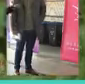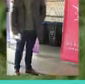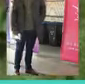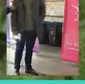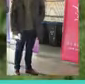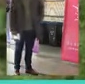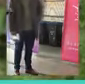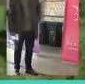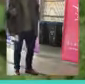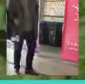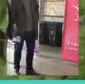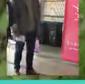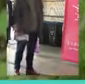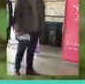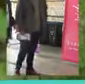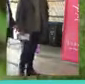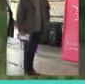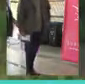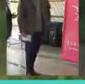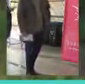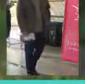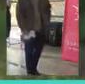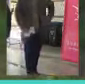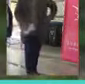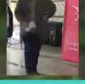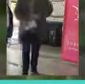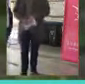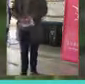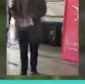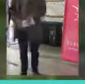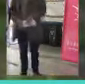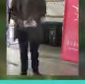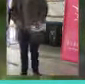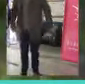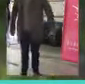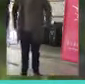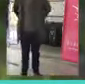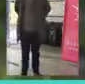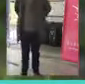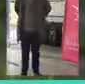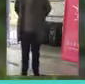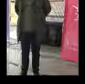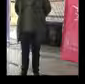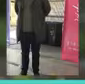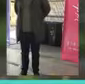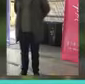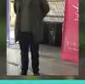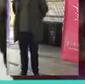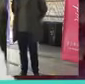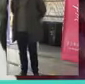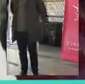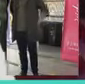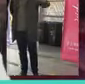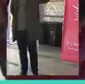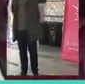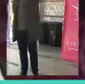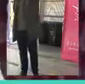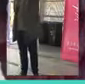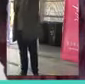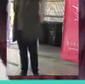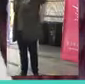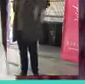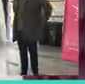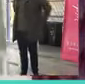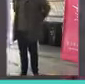gozar de esa maravilla natural que vamos a tener en San Miguel y que costó tanto trabajo conseguir. Porque